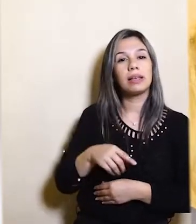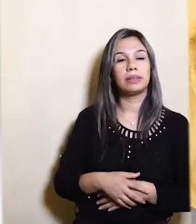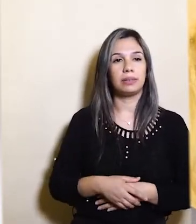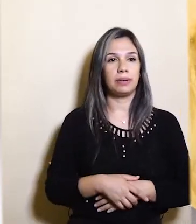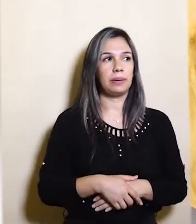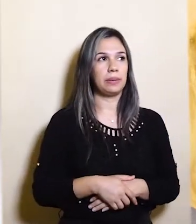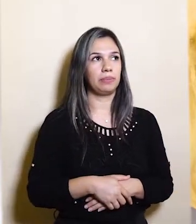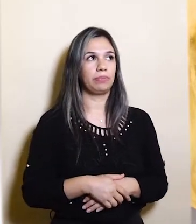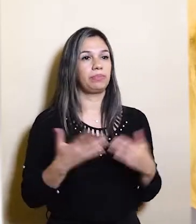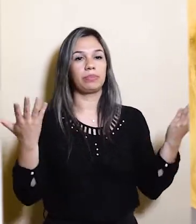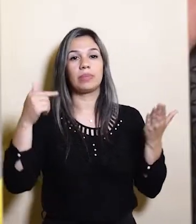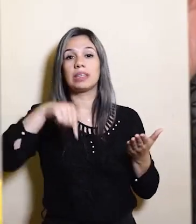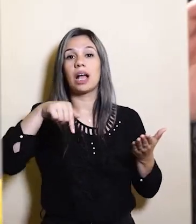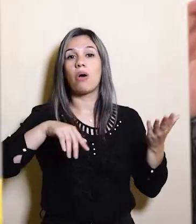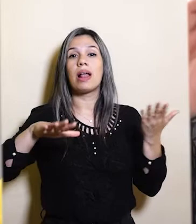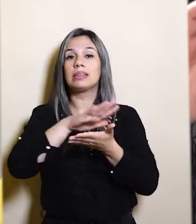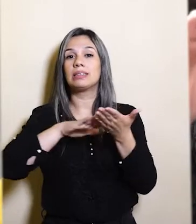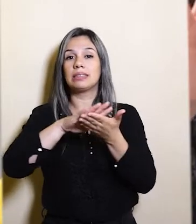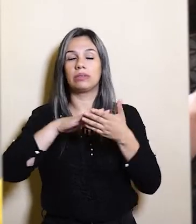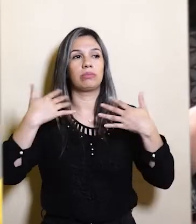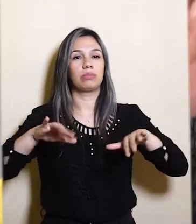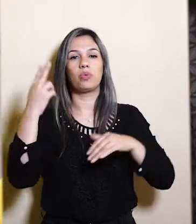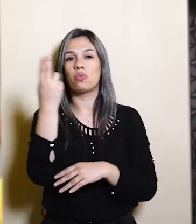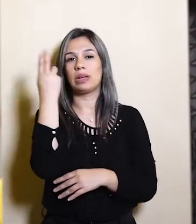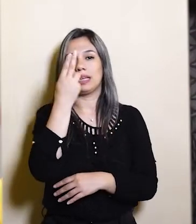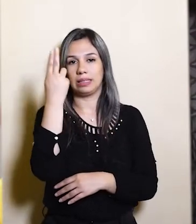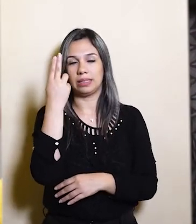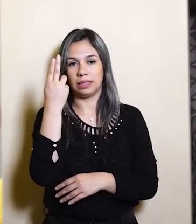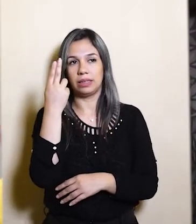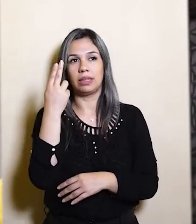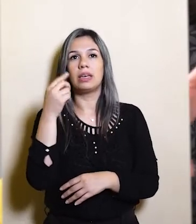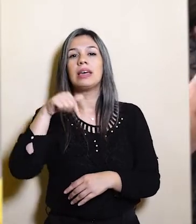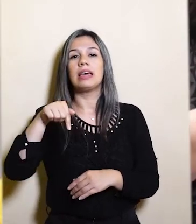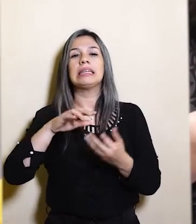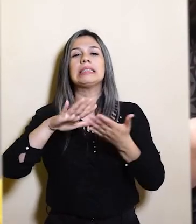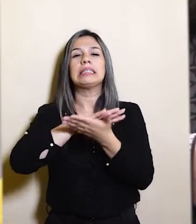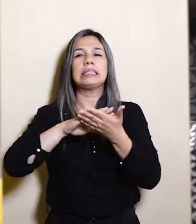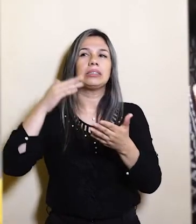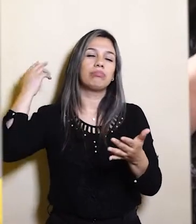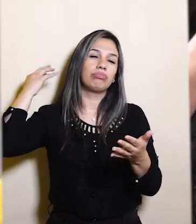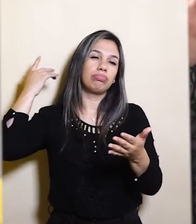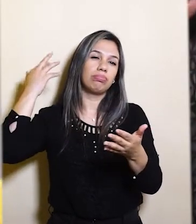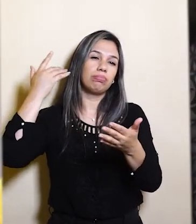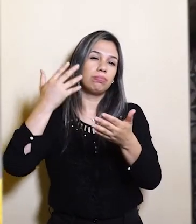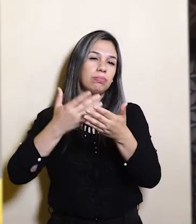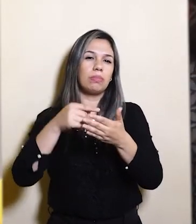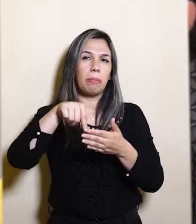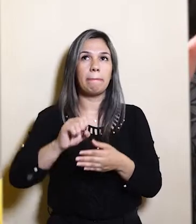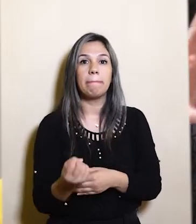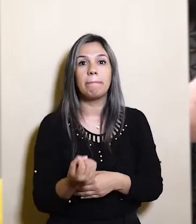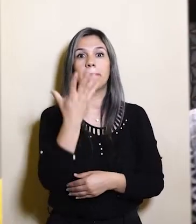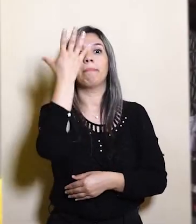una crisis y las crisis tienen que ser atendidas. Pero esta es una crisis prolongada, no es una crisis nueva, es una crisis que se ha venido